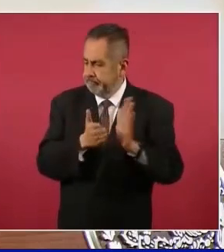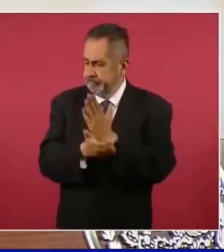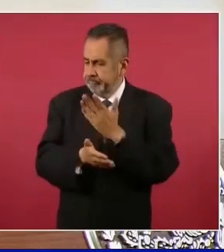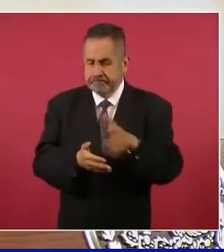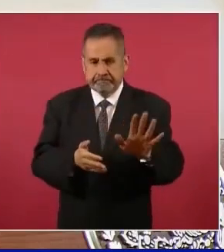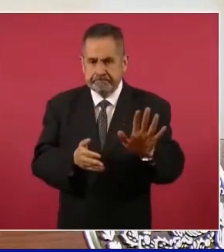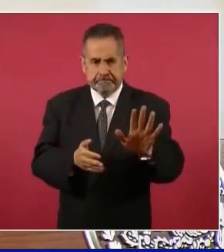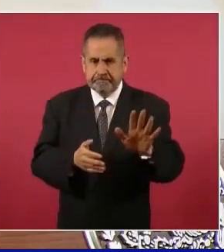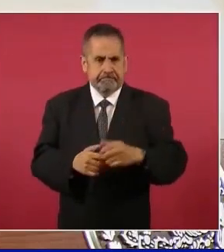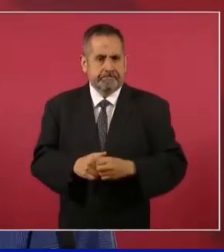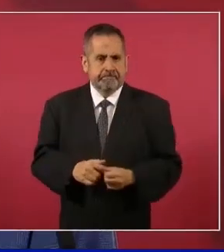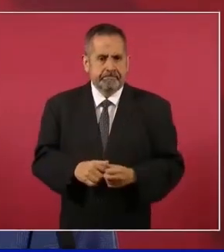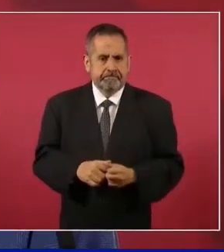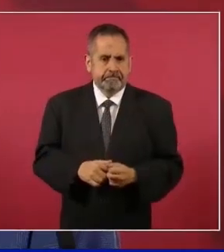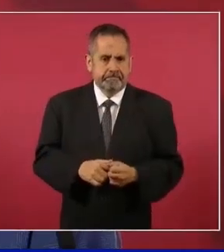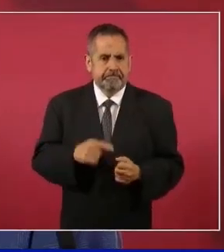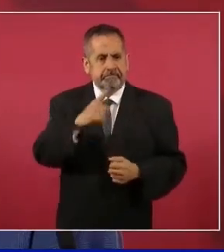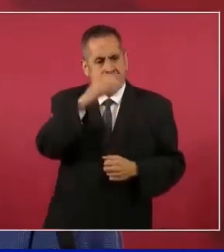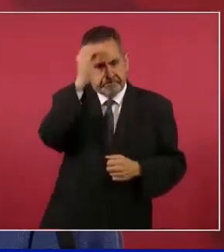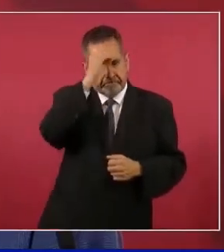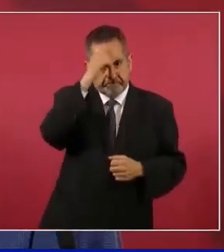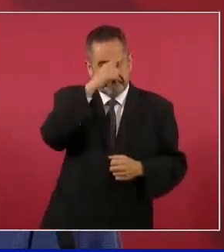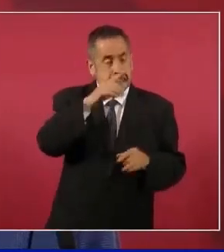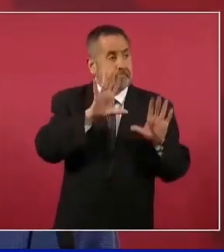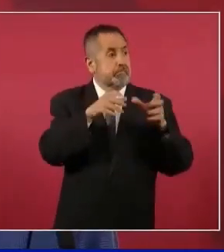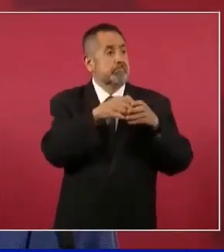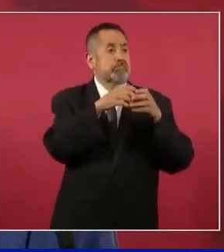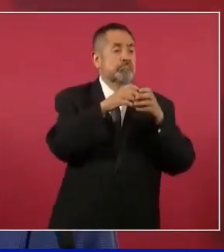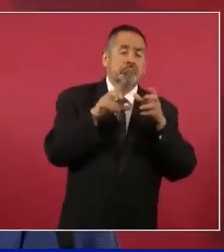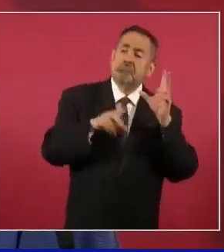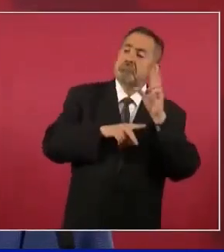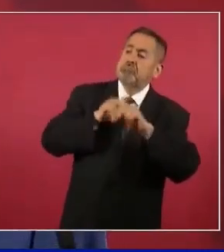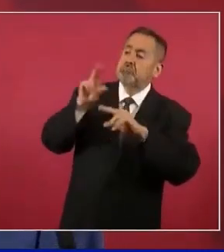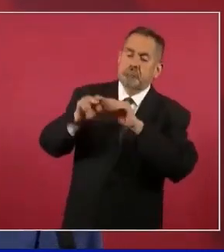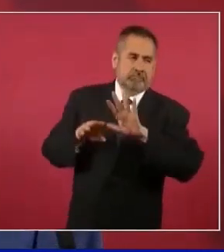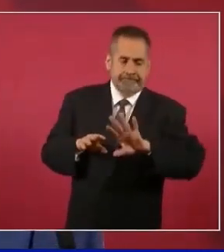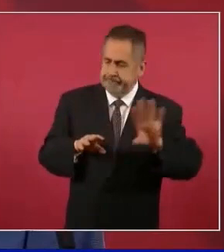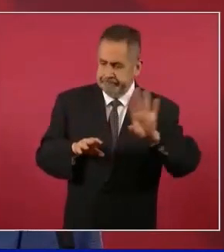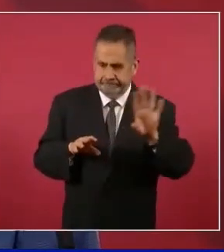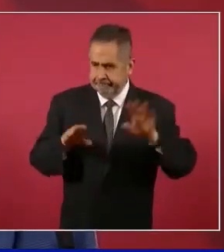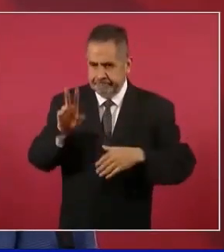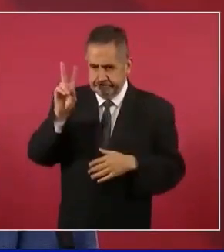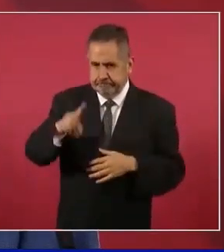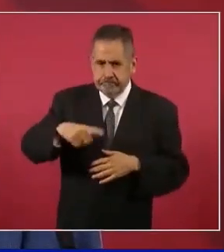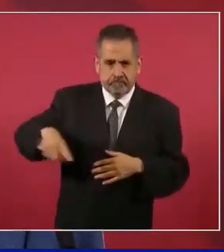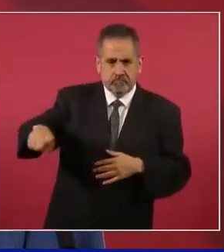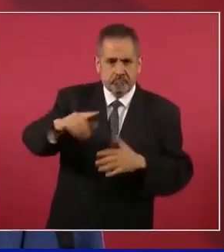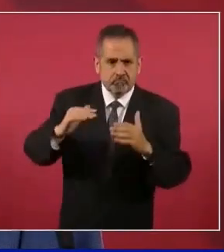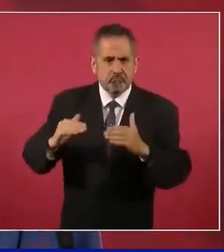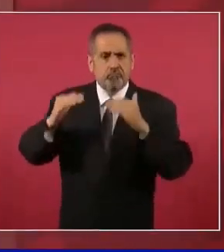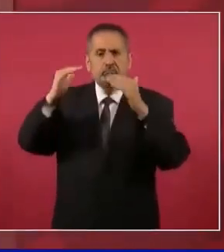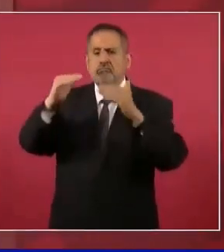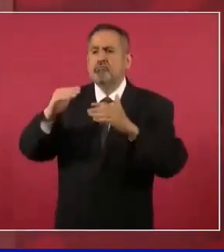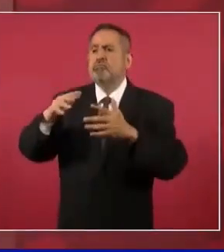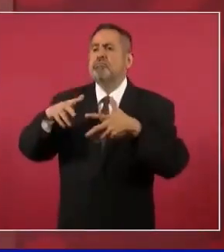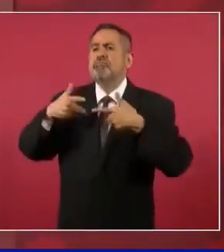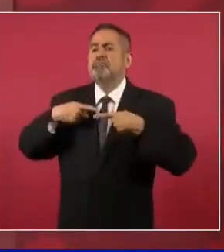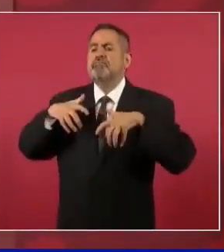es la opinión de los de arriba y otra cosa es la soberanía